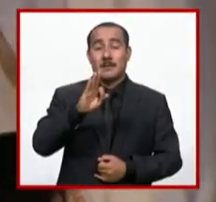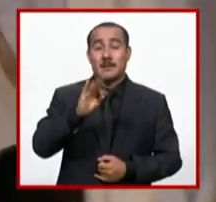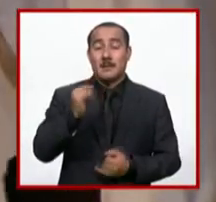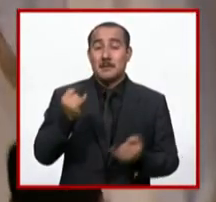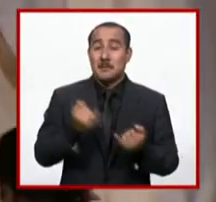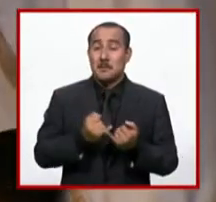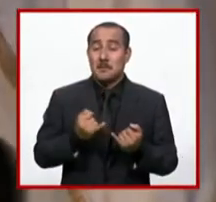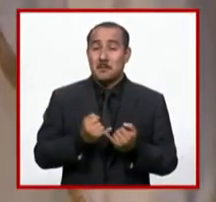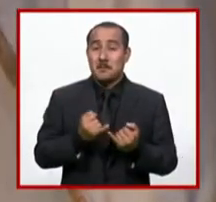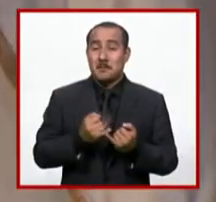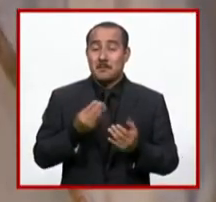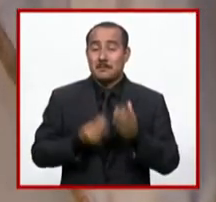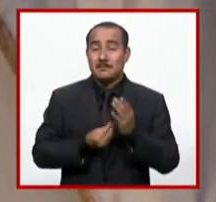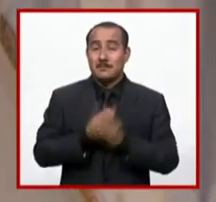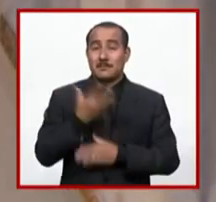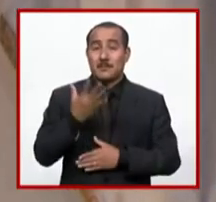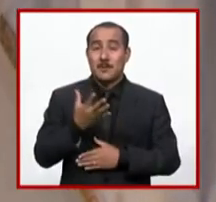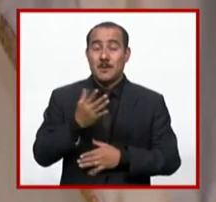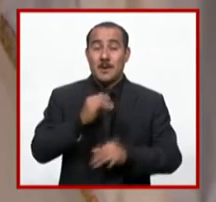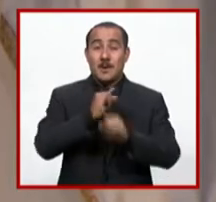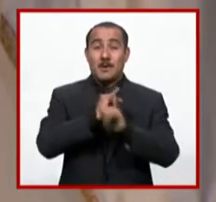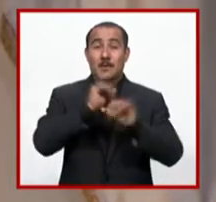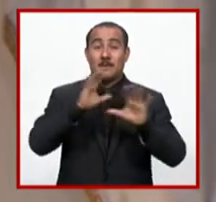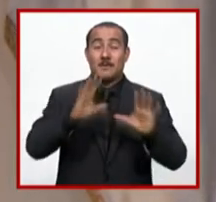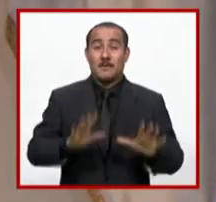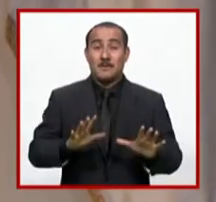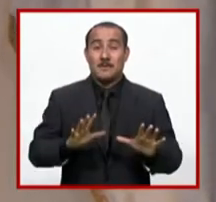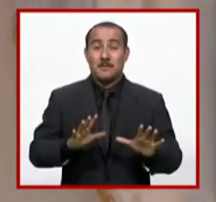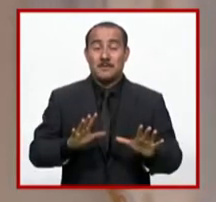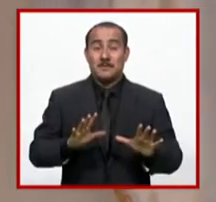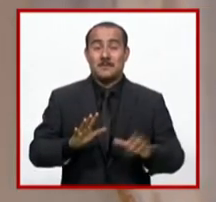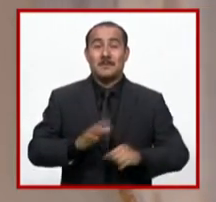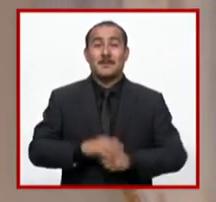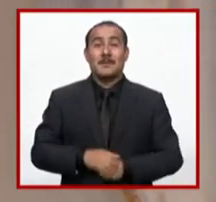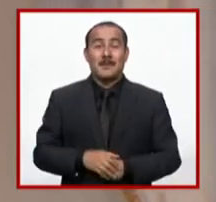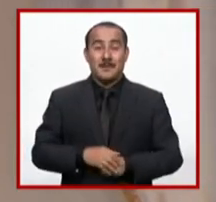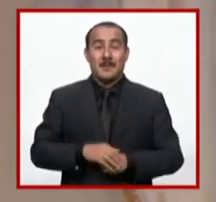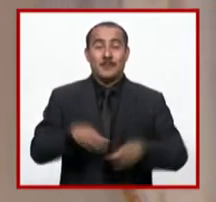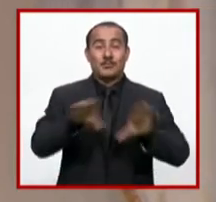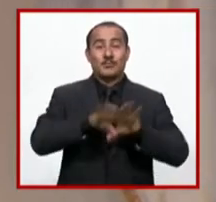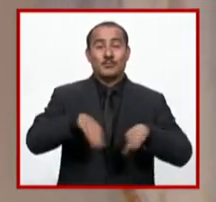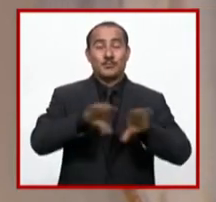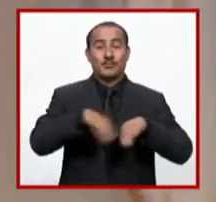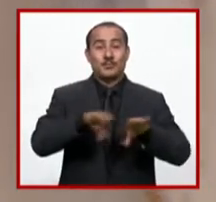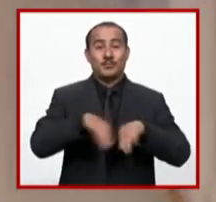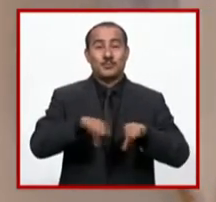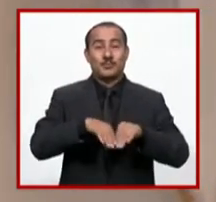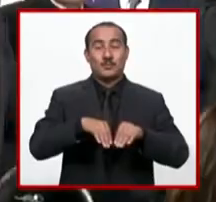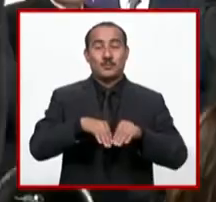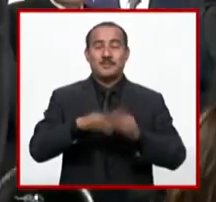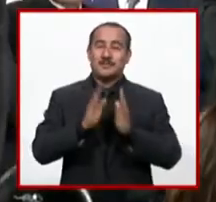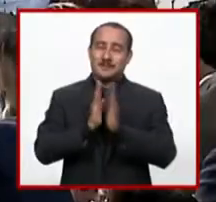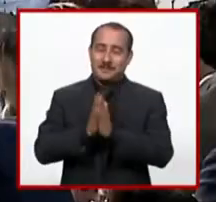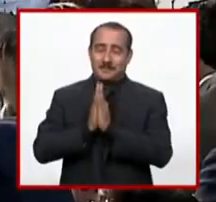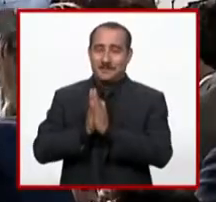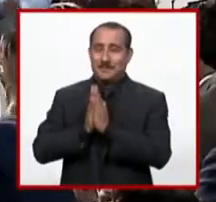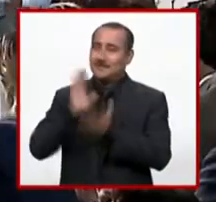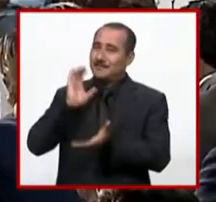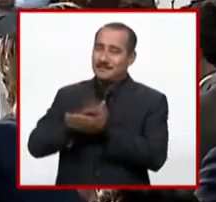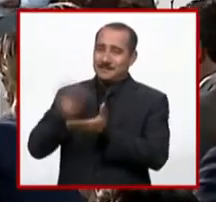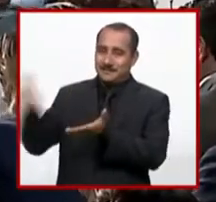va a presentar el informe del DIF de manera digital. Así que si me acompañas, por